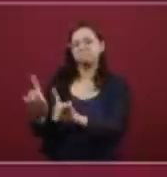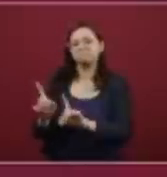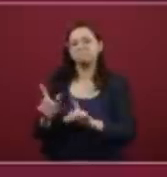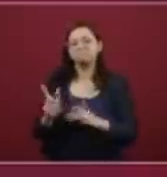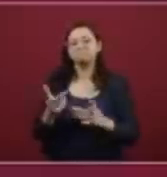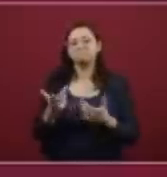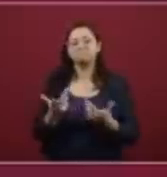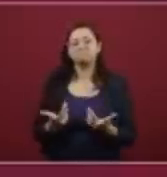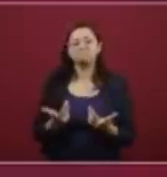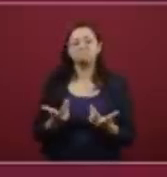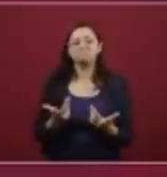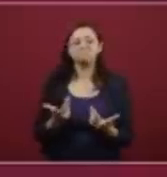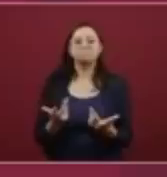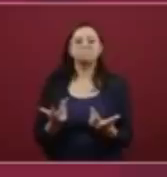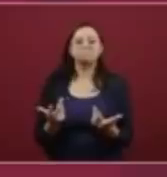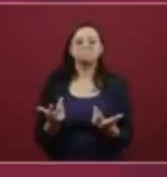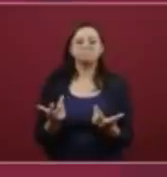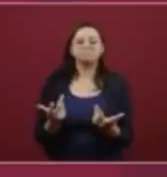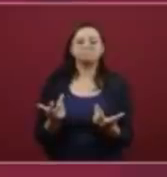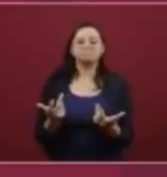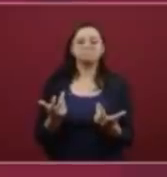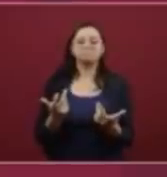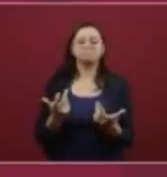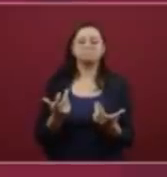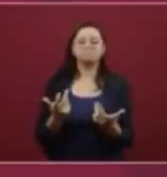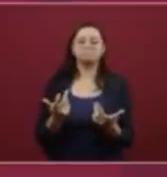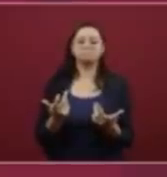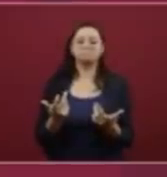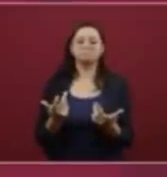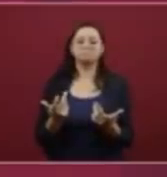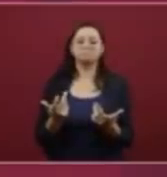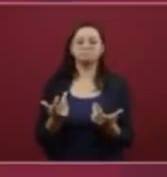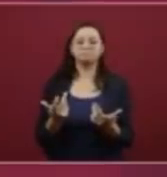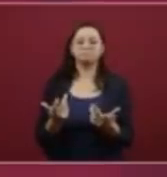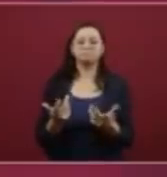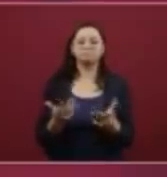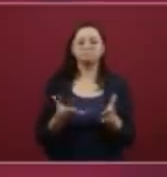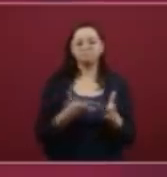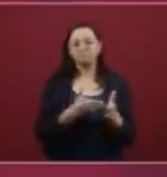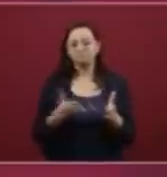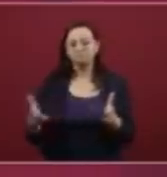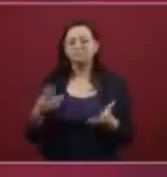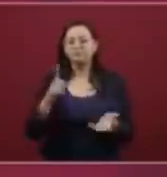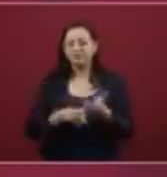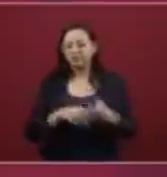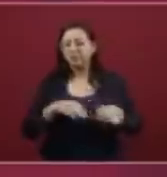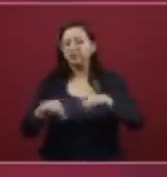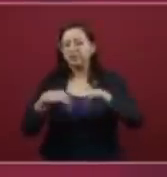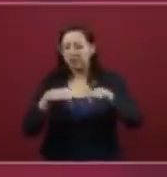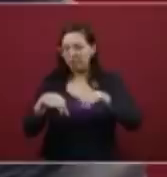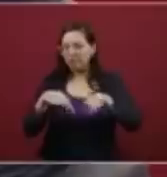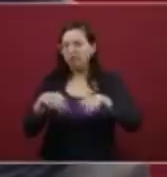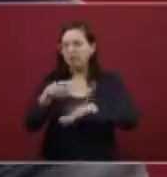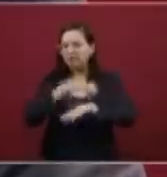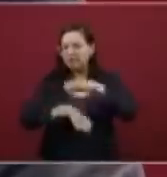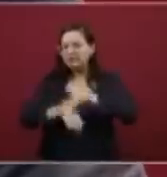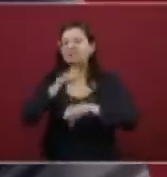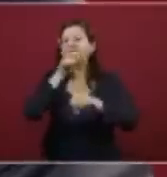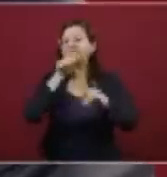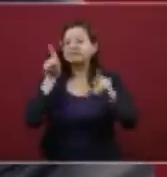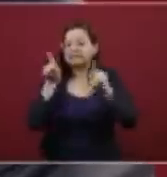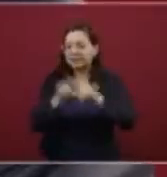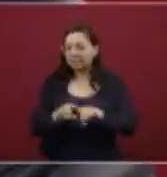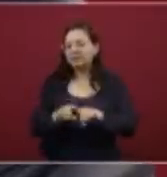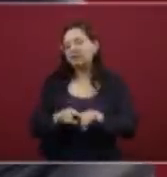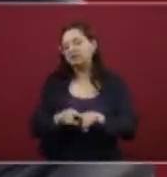se está dando en lo que suele llamarse el mercado laboral. Es muy importante la